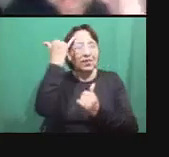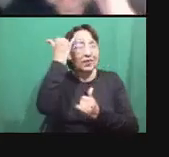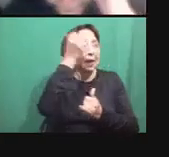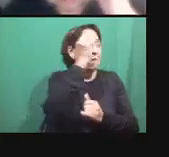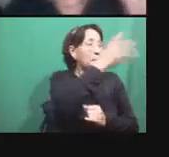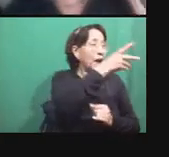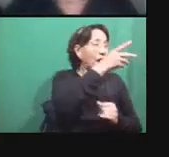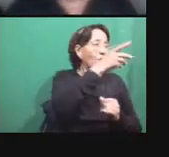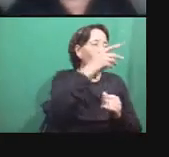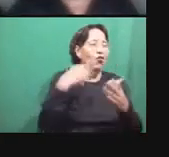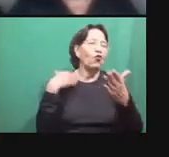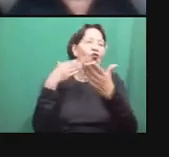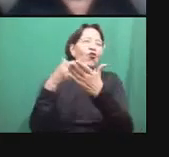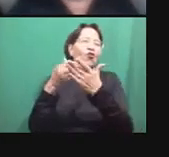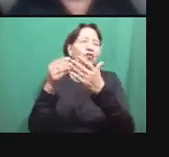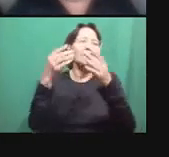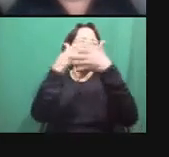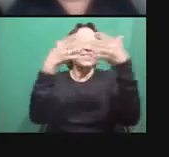iglesia que está enfrente.